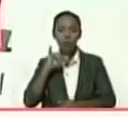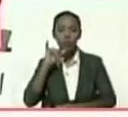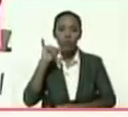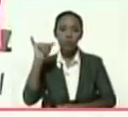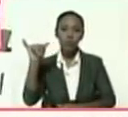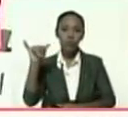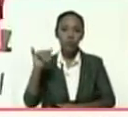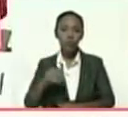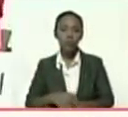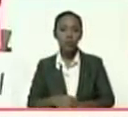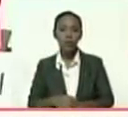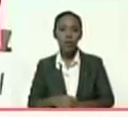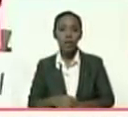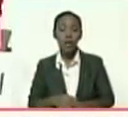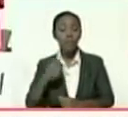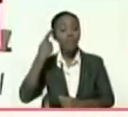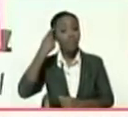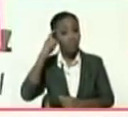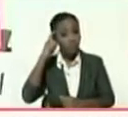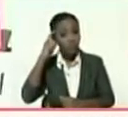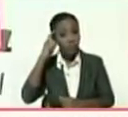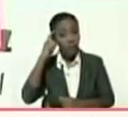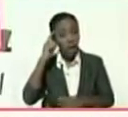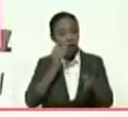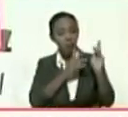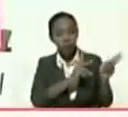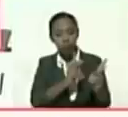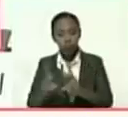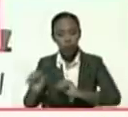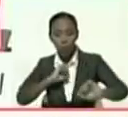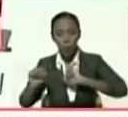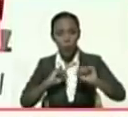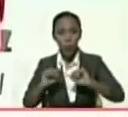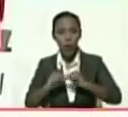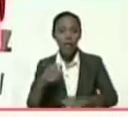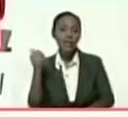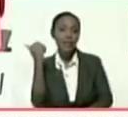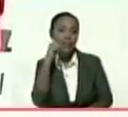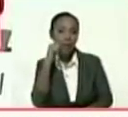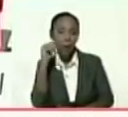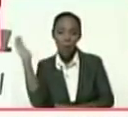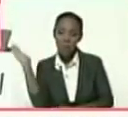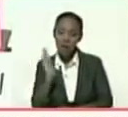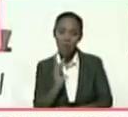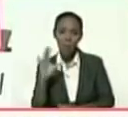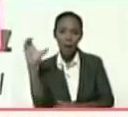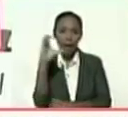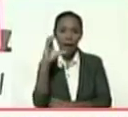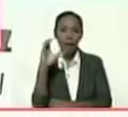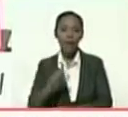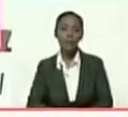pero recordamos el cronograma de movilización. El sábado nos venimos para Caracas, vamos a ver qué pasa.